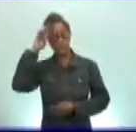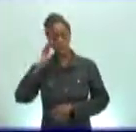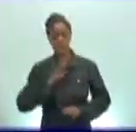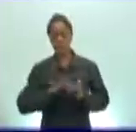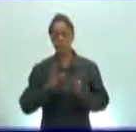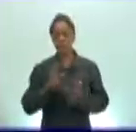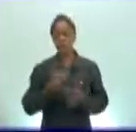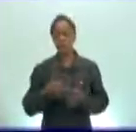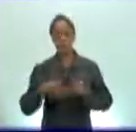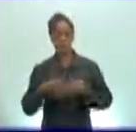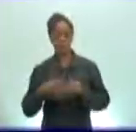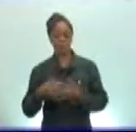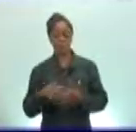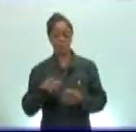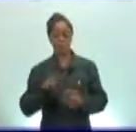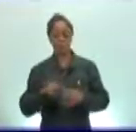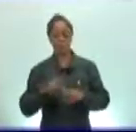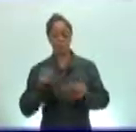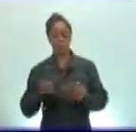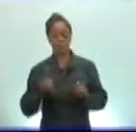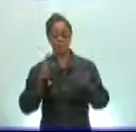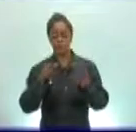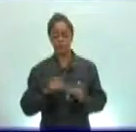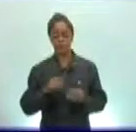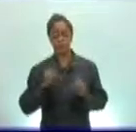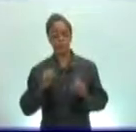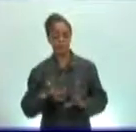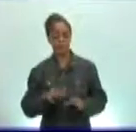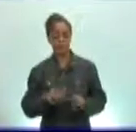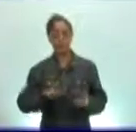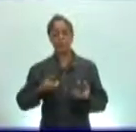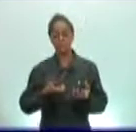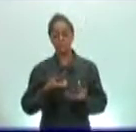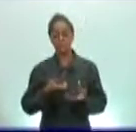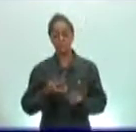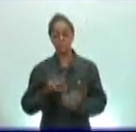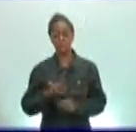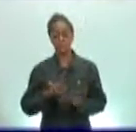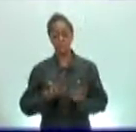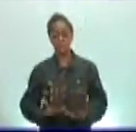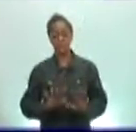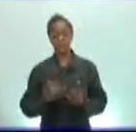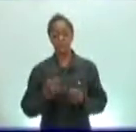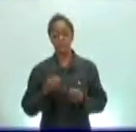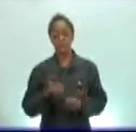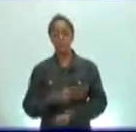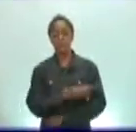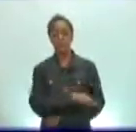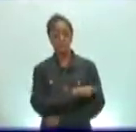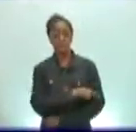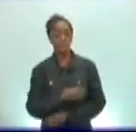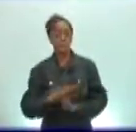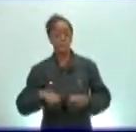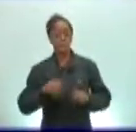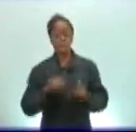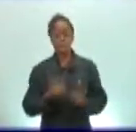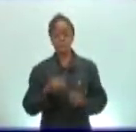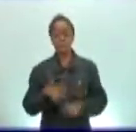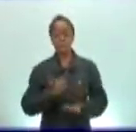funcionario norteamericano para que, bajo la amenaza de las cañoneras, frenara el ansia popular de libertad e